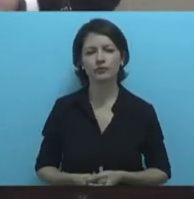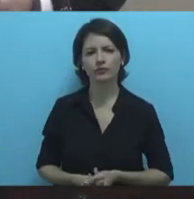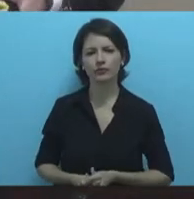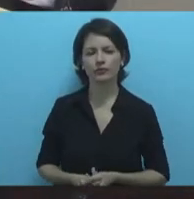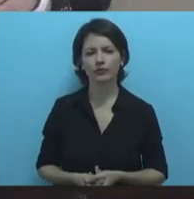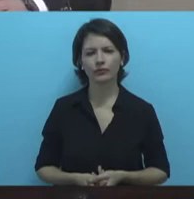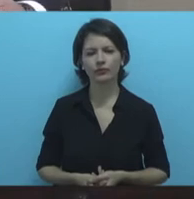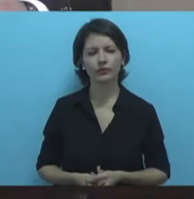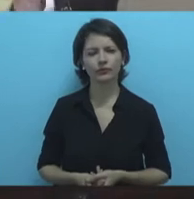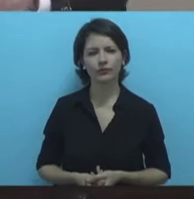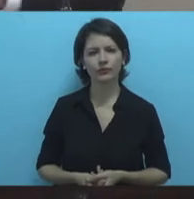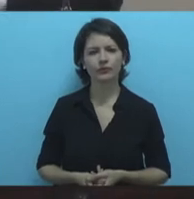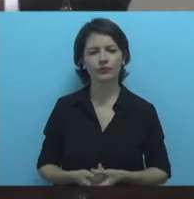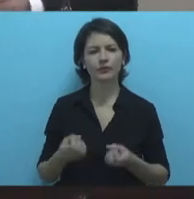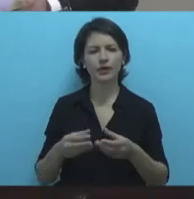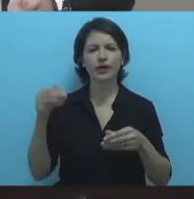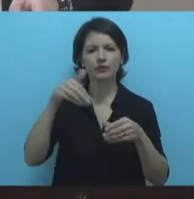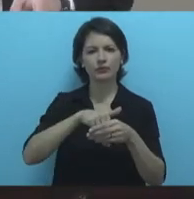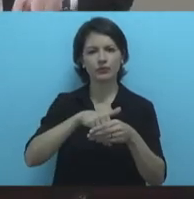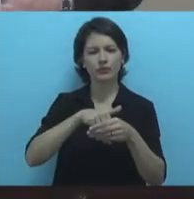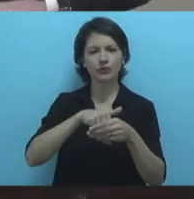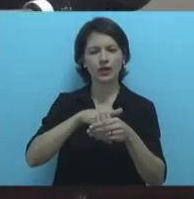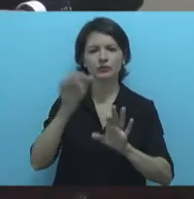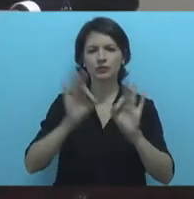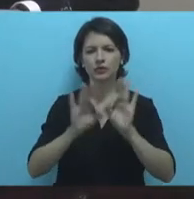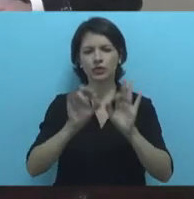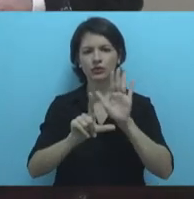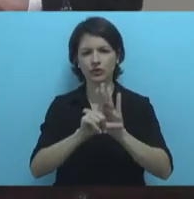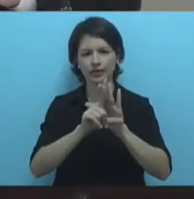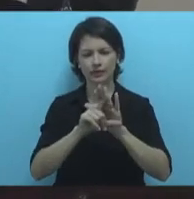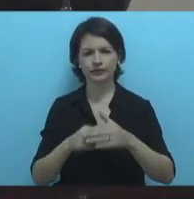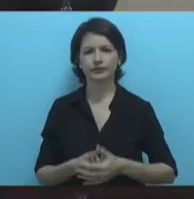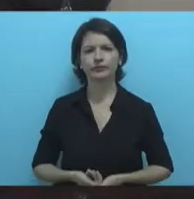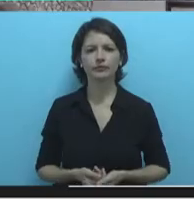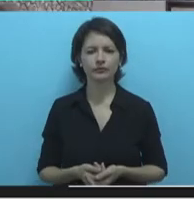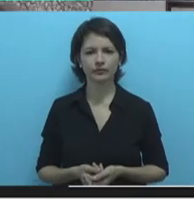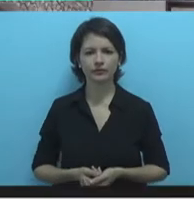ponemos a consideración el proyecto de ley en general